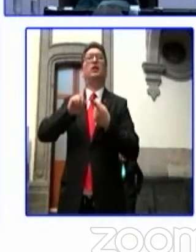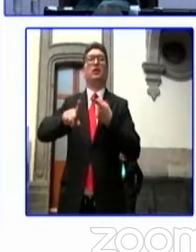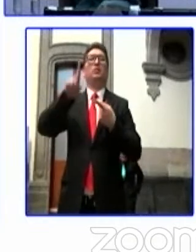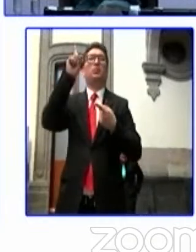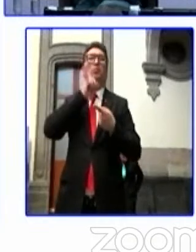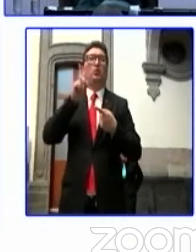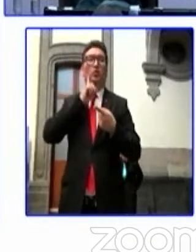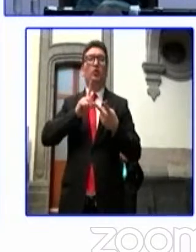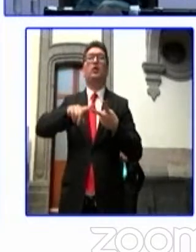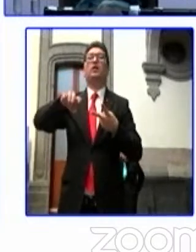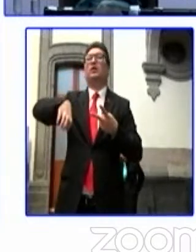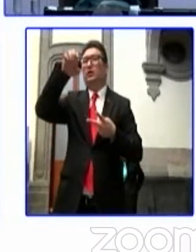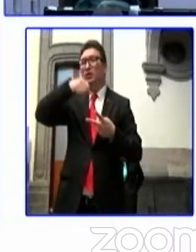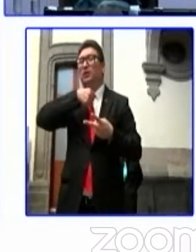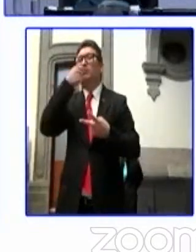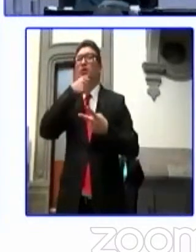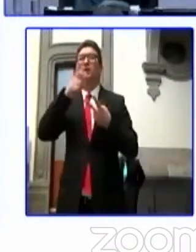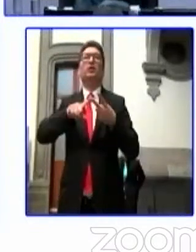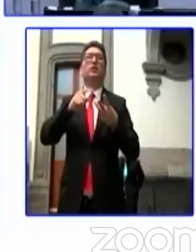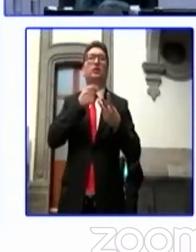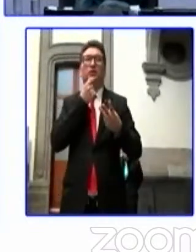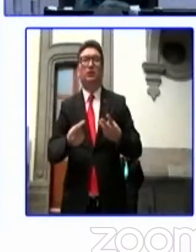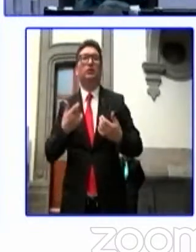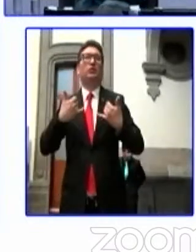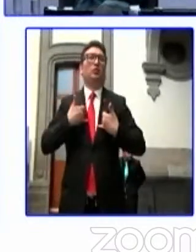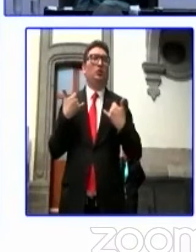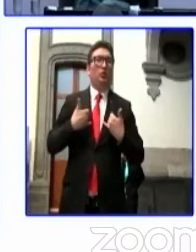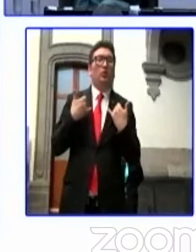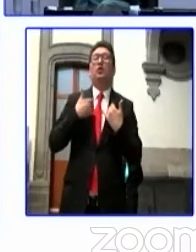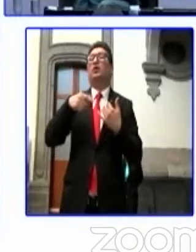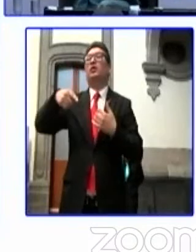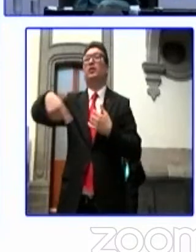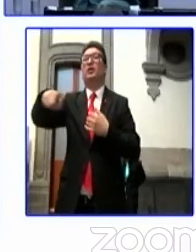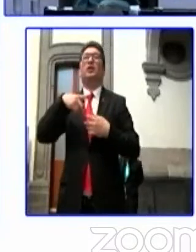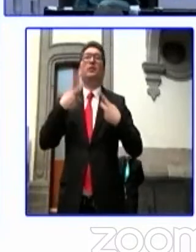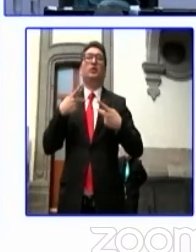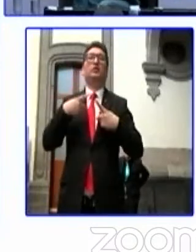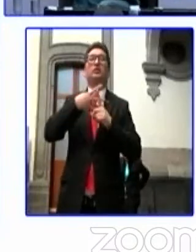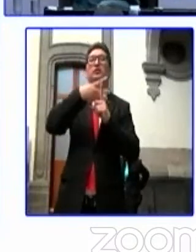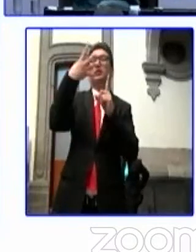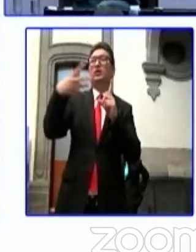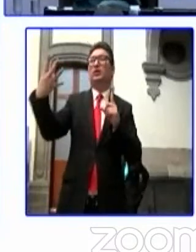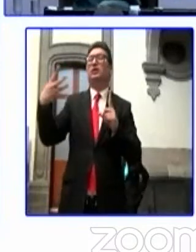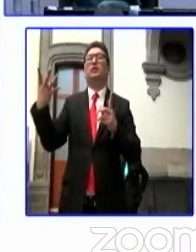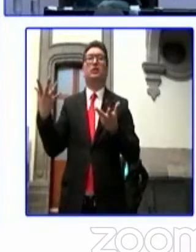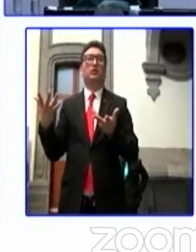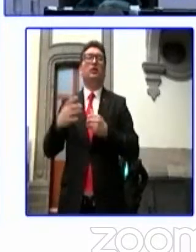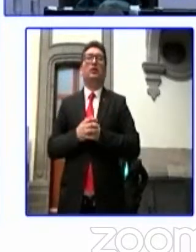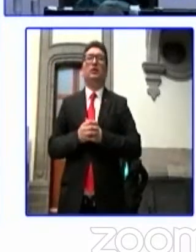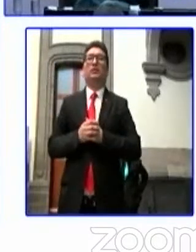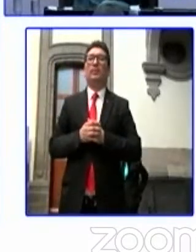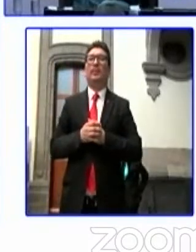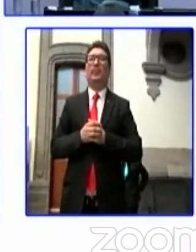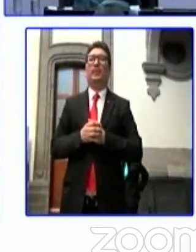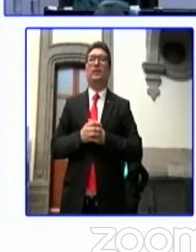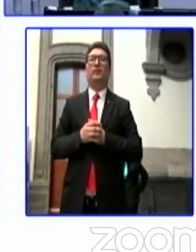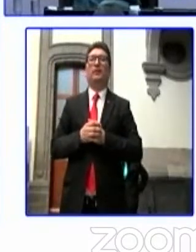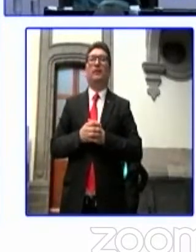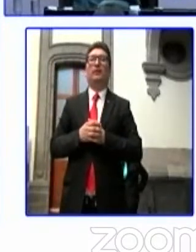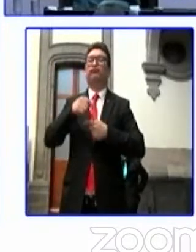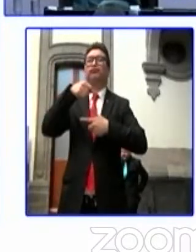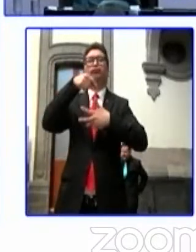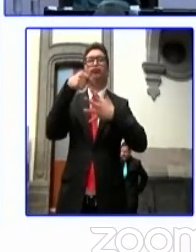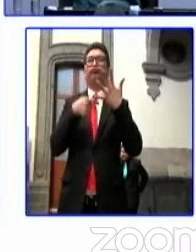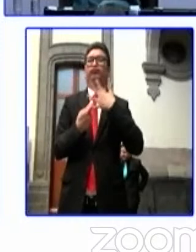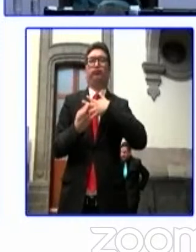son ancianos, son niños y niñas, son personas LGBTI, son cualquier tipo de